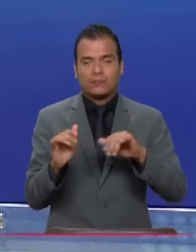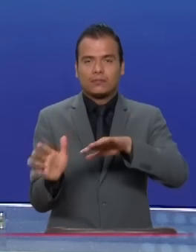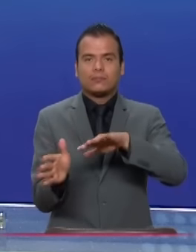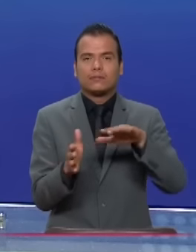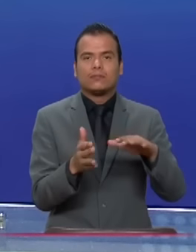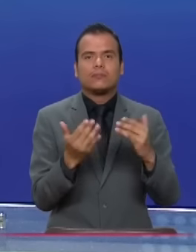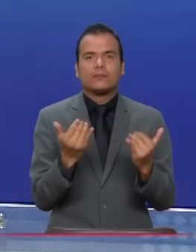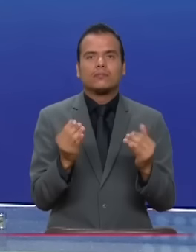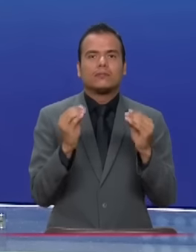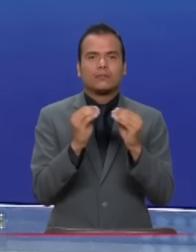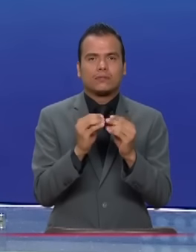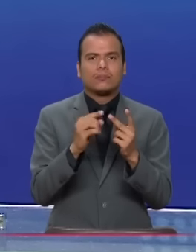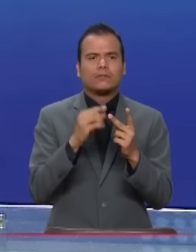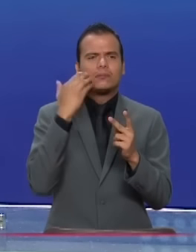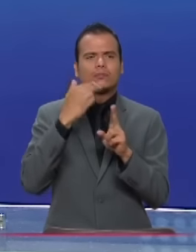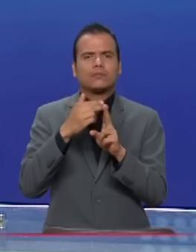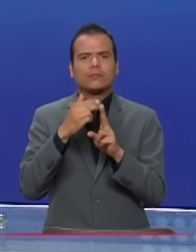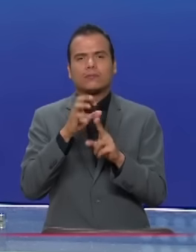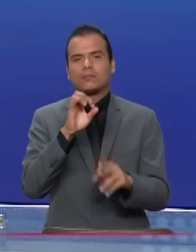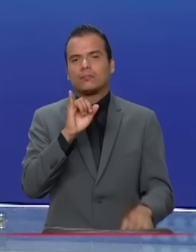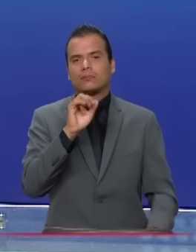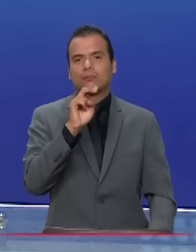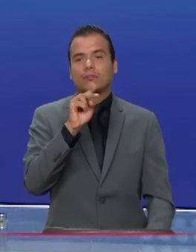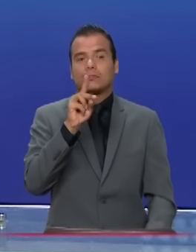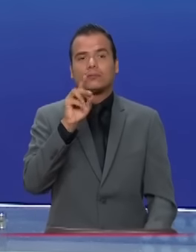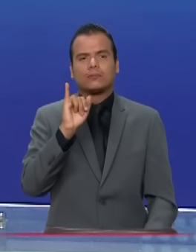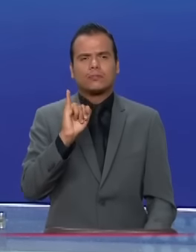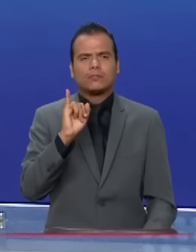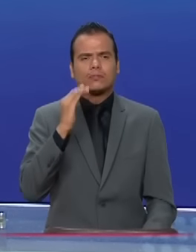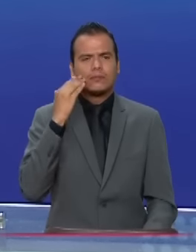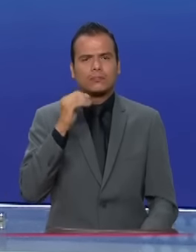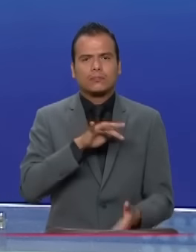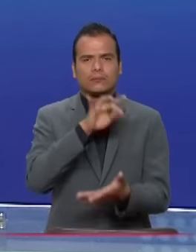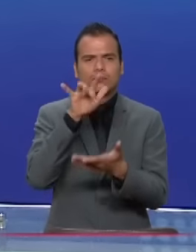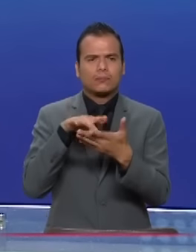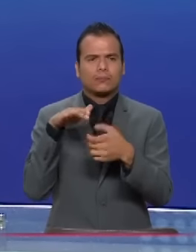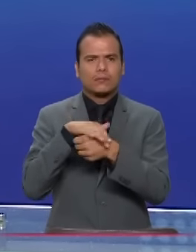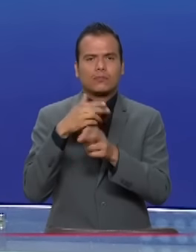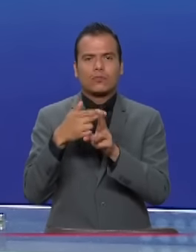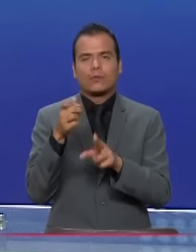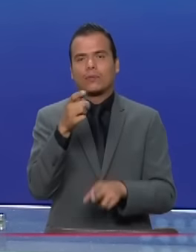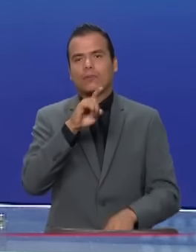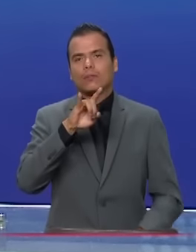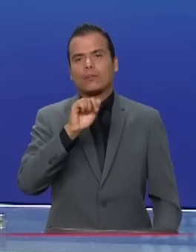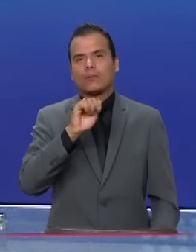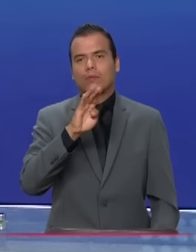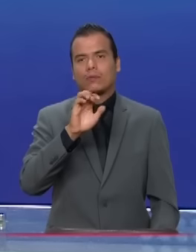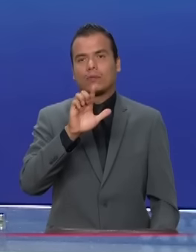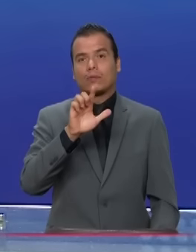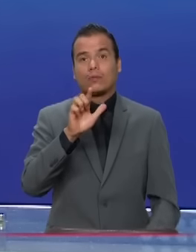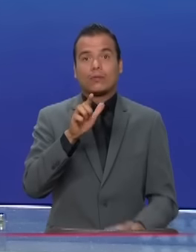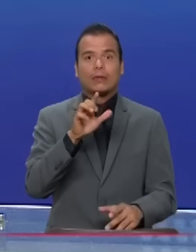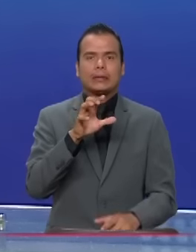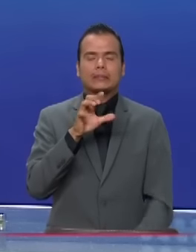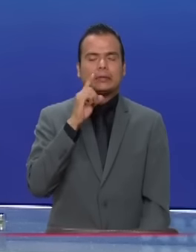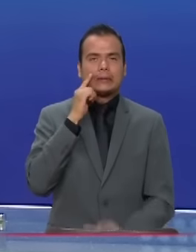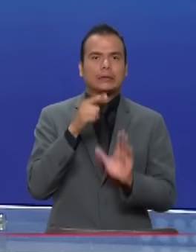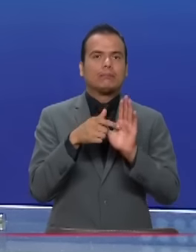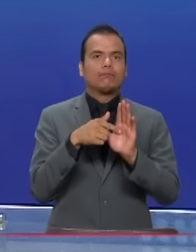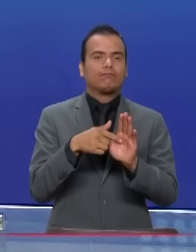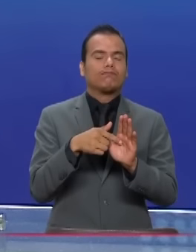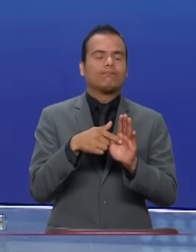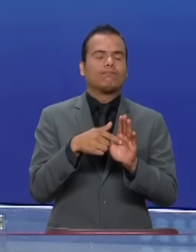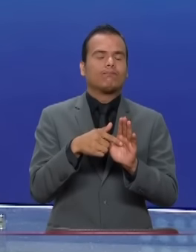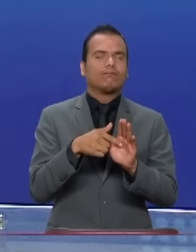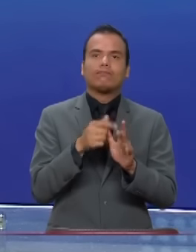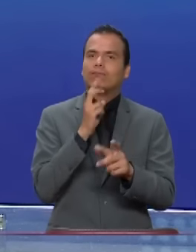esta hora conectamos con Cindy Rodríguez, que se encuentra en el barrio El Guabal, aquí en Santiago de Cali, donde lamentablemente se registró